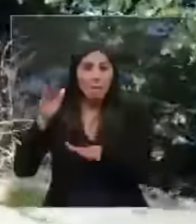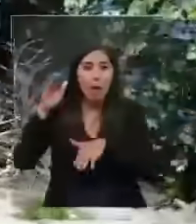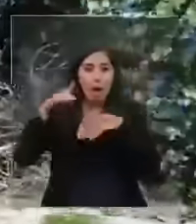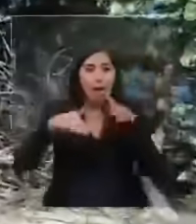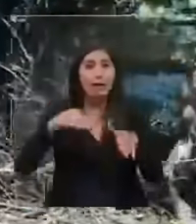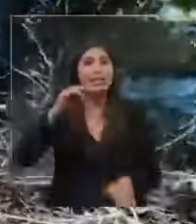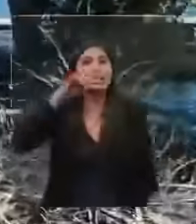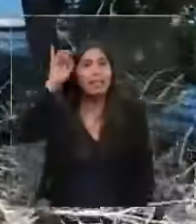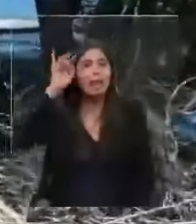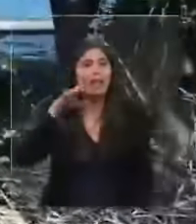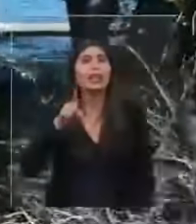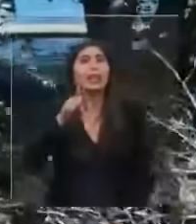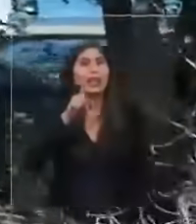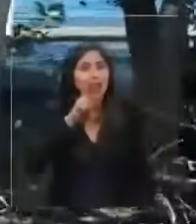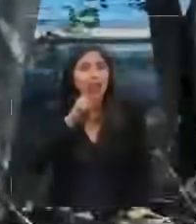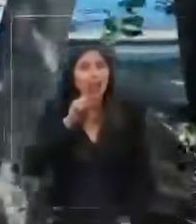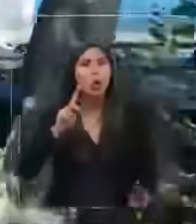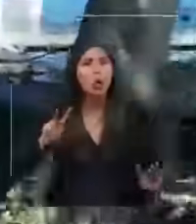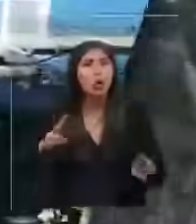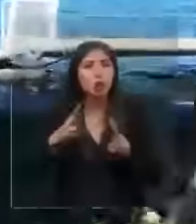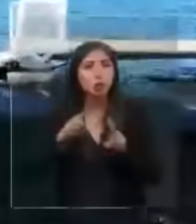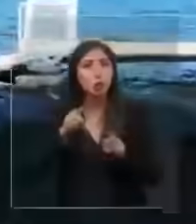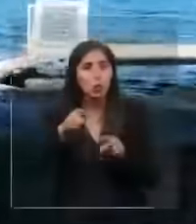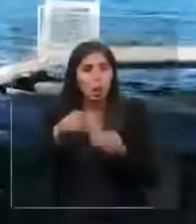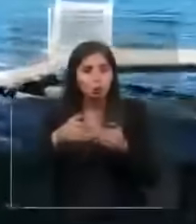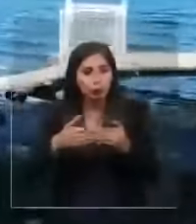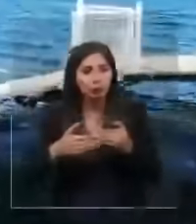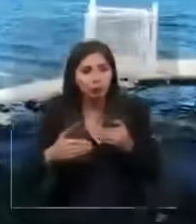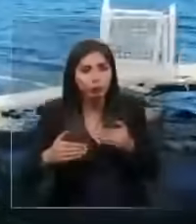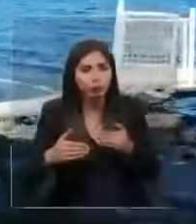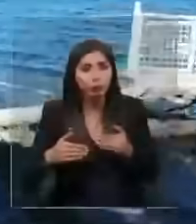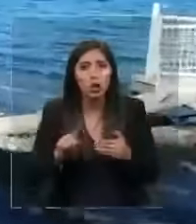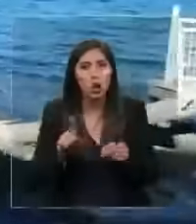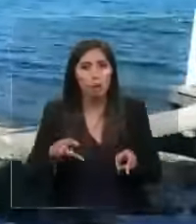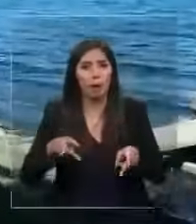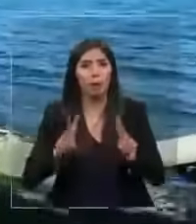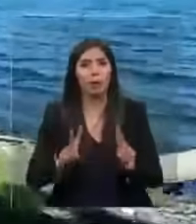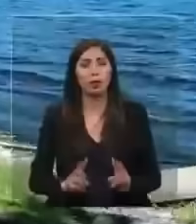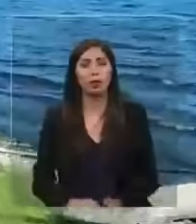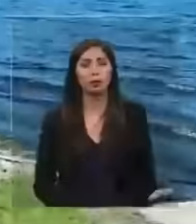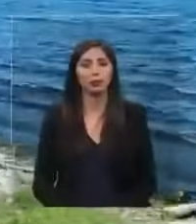saber concretamente quiénes construyeron más allá de lo permitido.